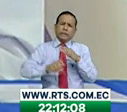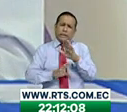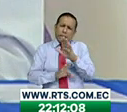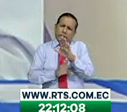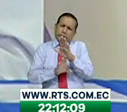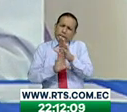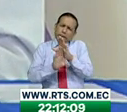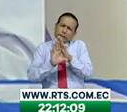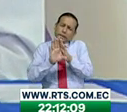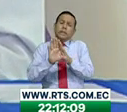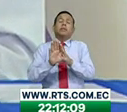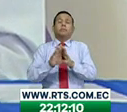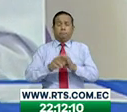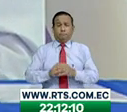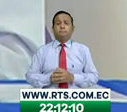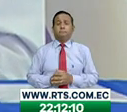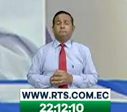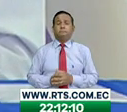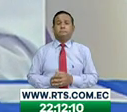algunos escollos